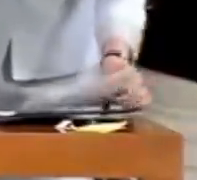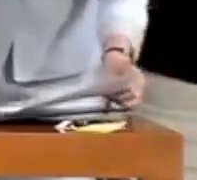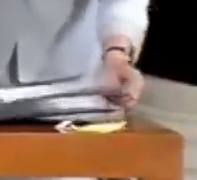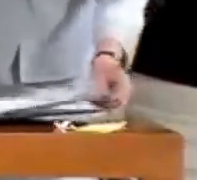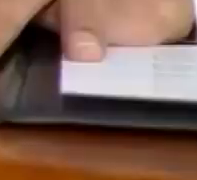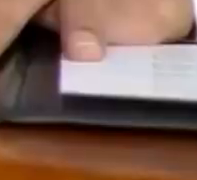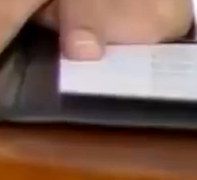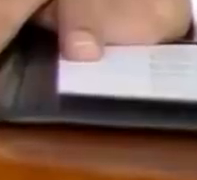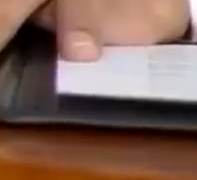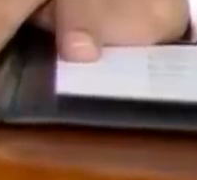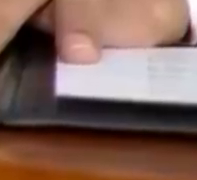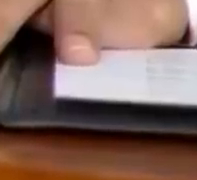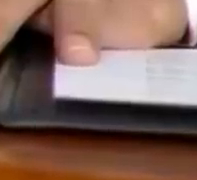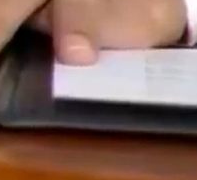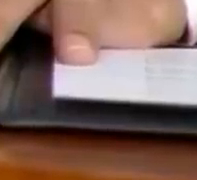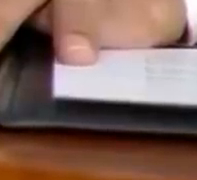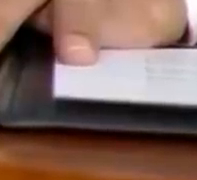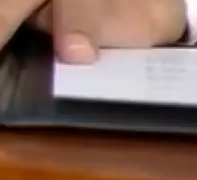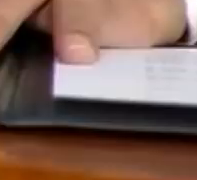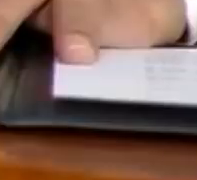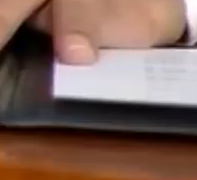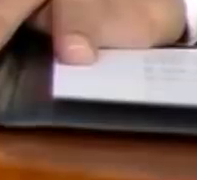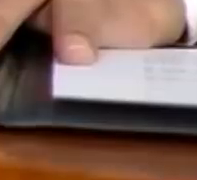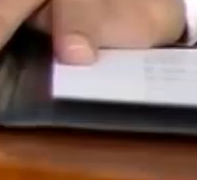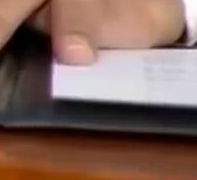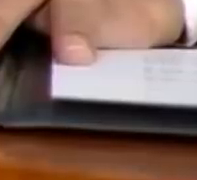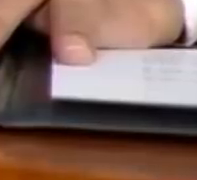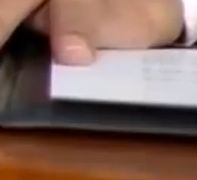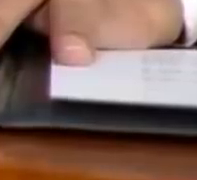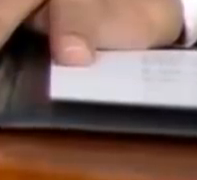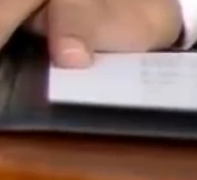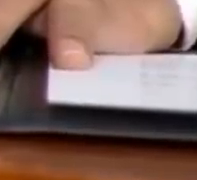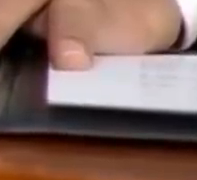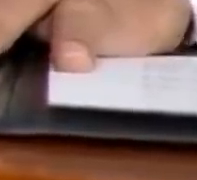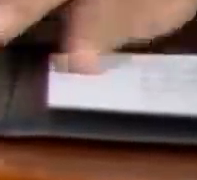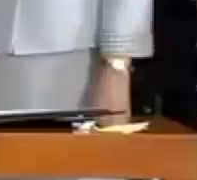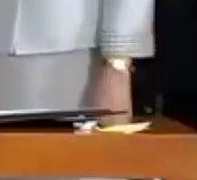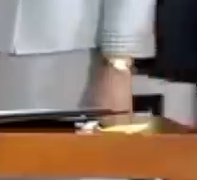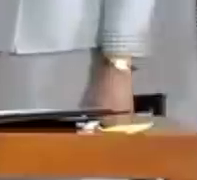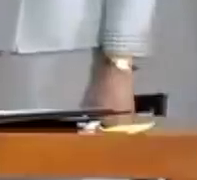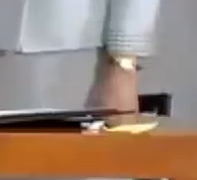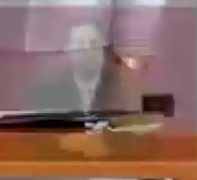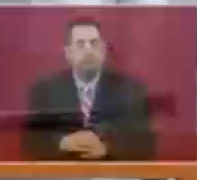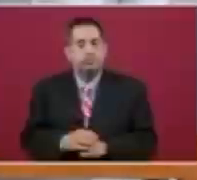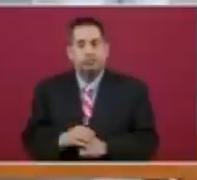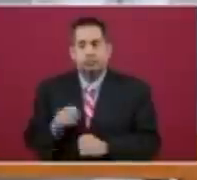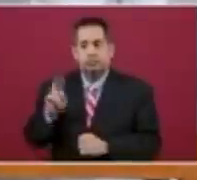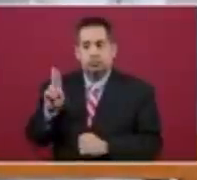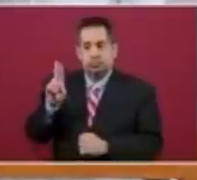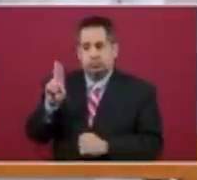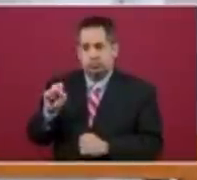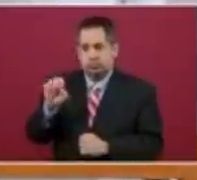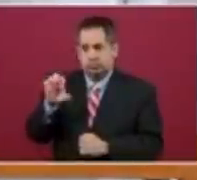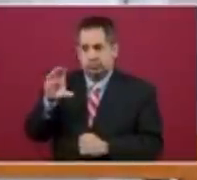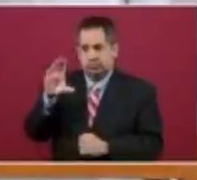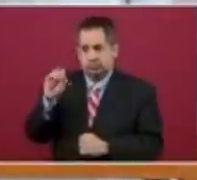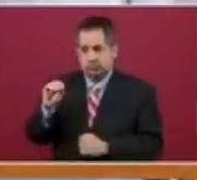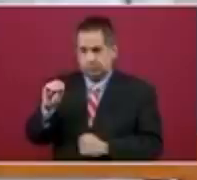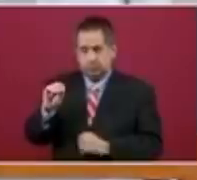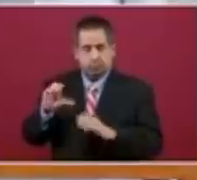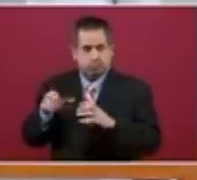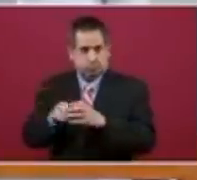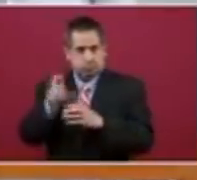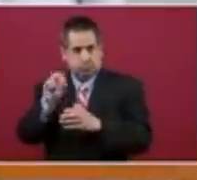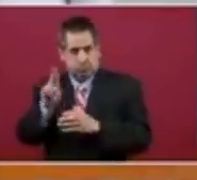Buenos días a todos. En nombre de la UNESCO y de la Organización del Sistema de Naciones Unidas,